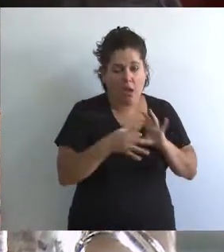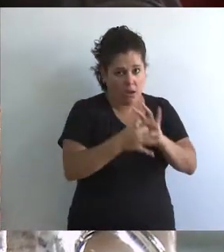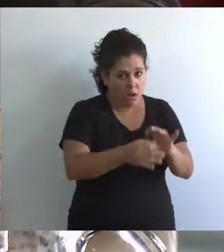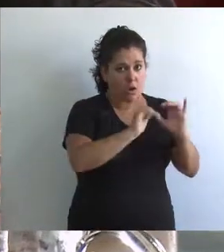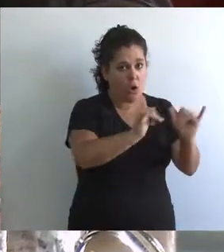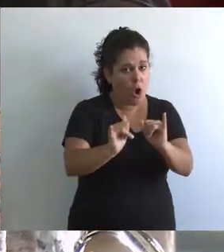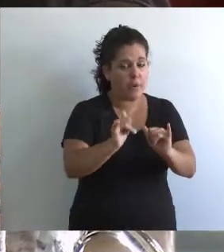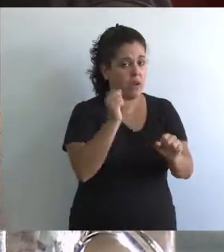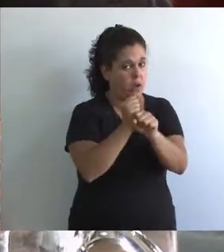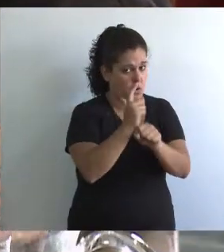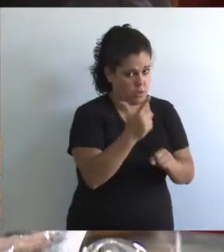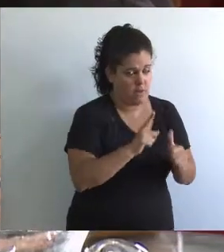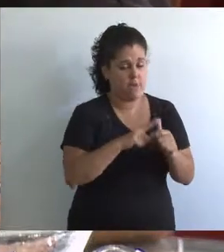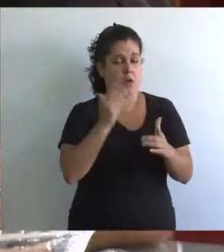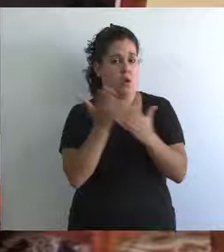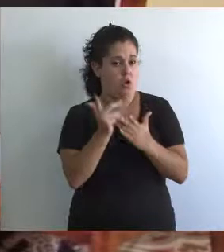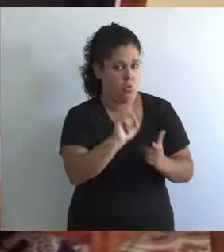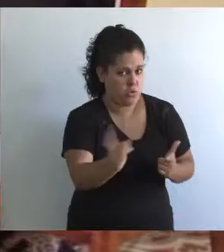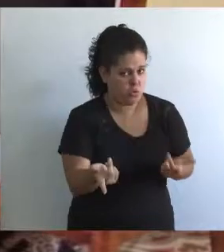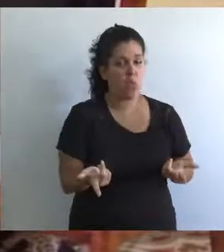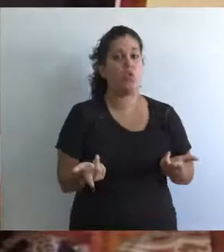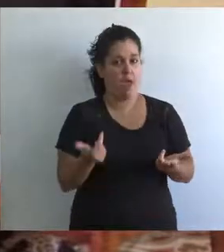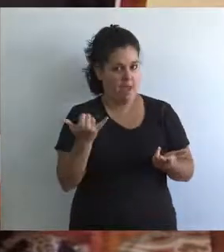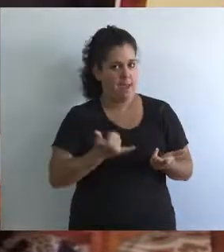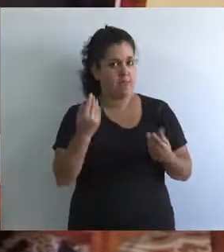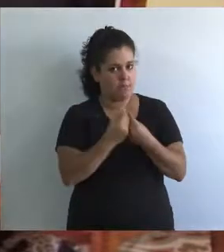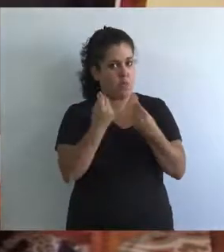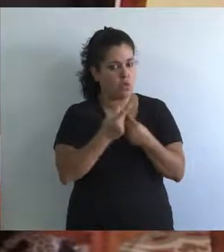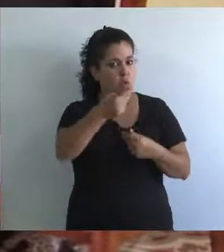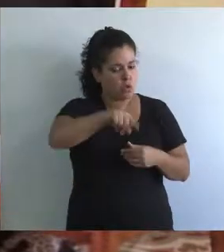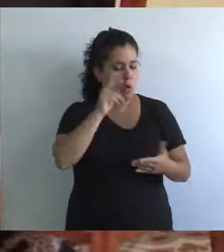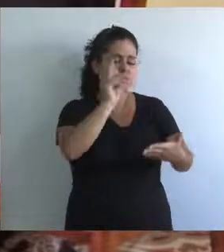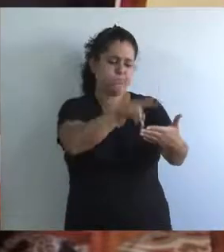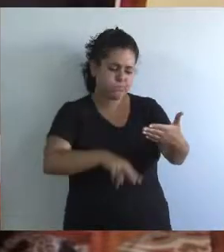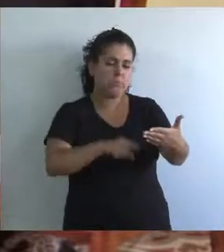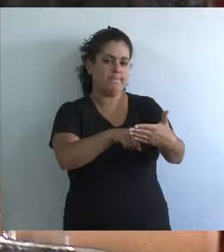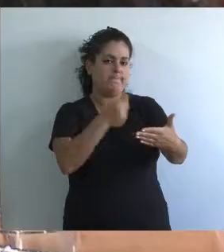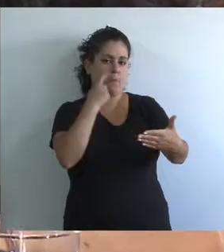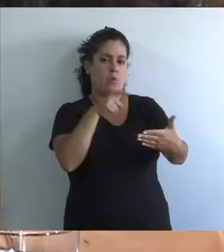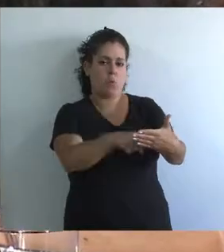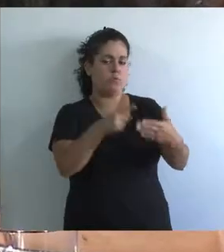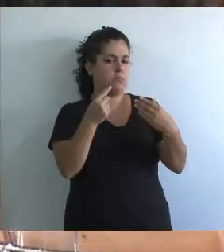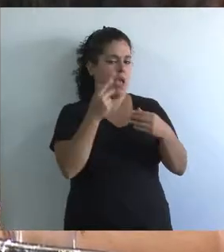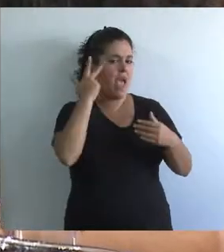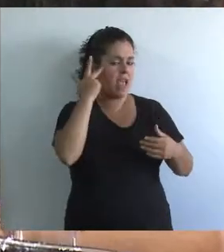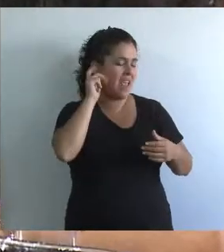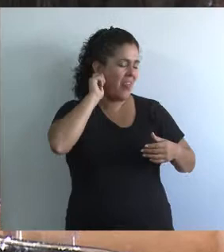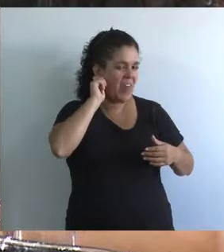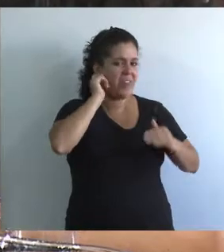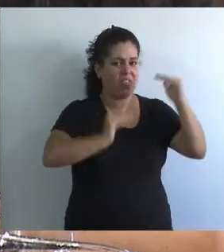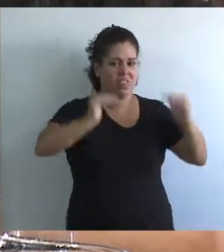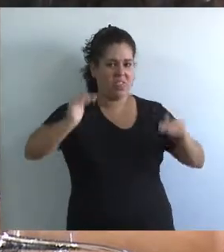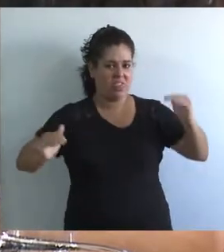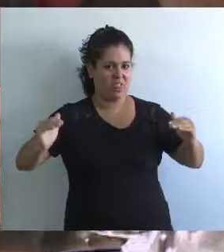con los jóvenes que no estudian ni trabajan, porque según lo que he leído de su proyecto, abarca a personas de todas las edades. Entonces, esto